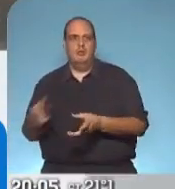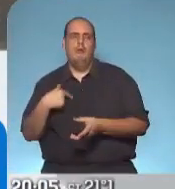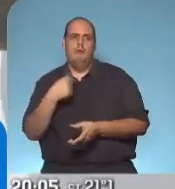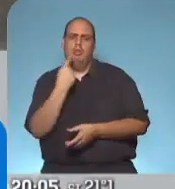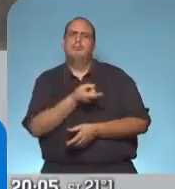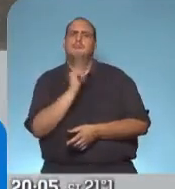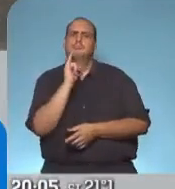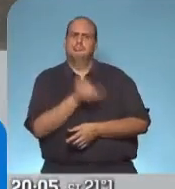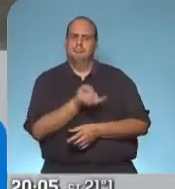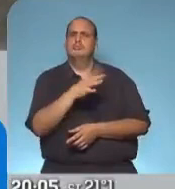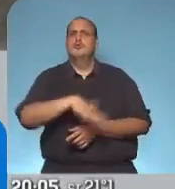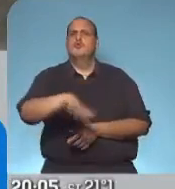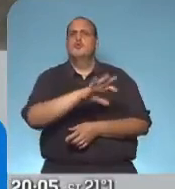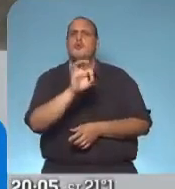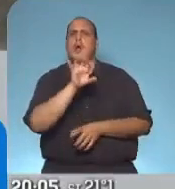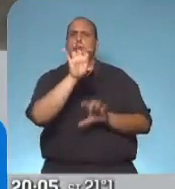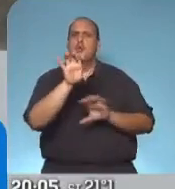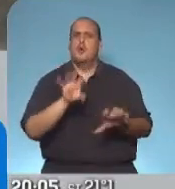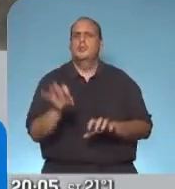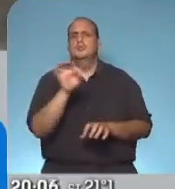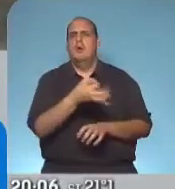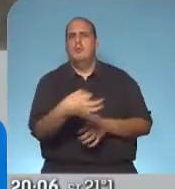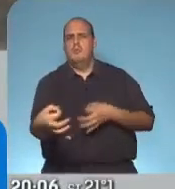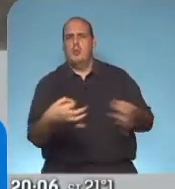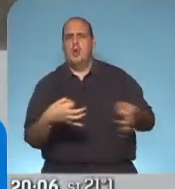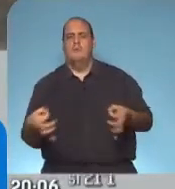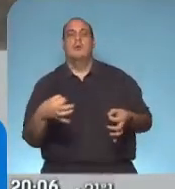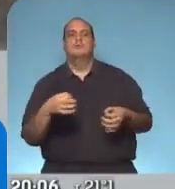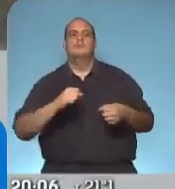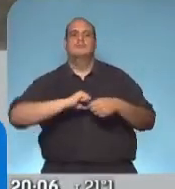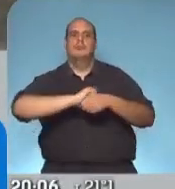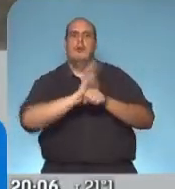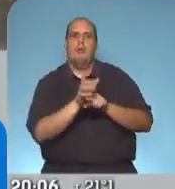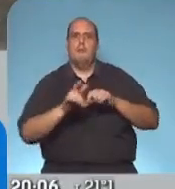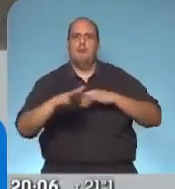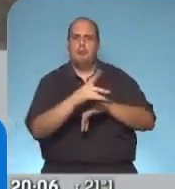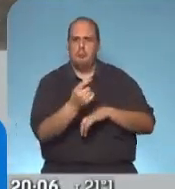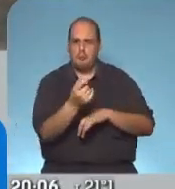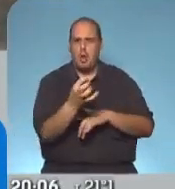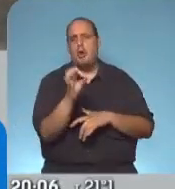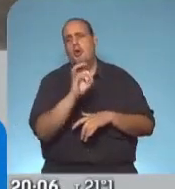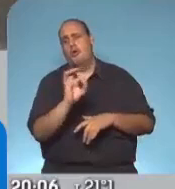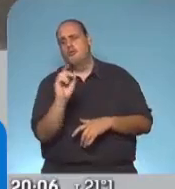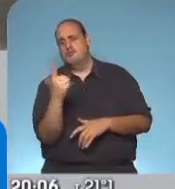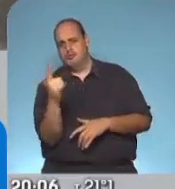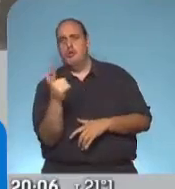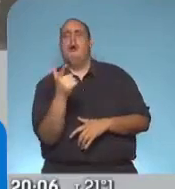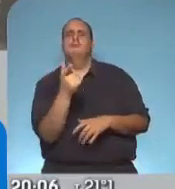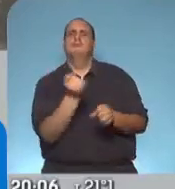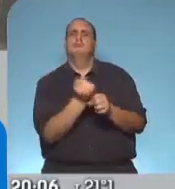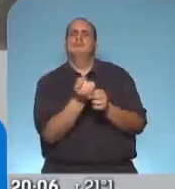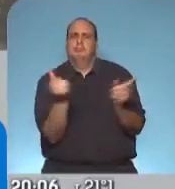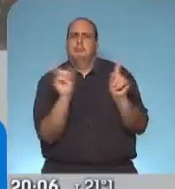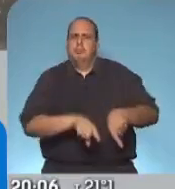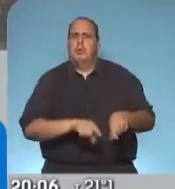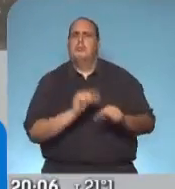aquellas localidades o incluso provincias que tengan escasa o nula circulación del virus, puedan restablecer